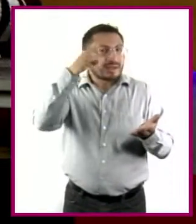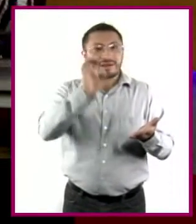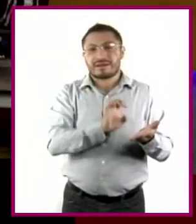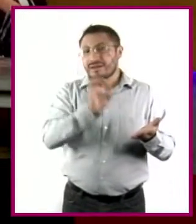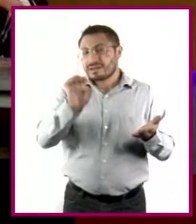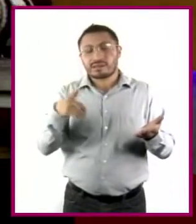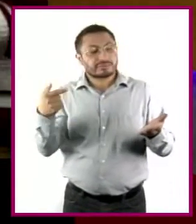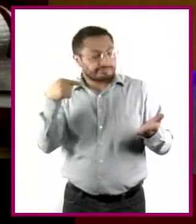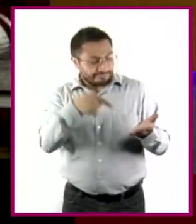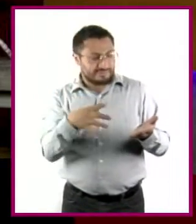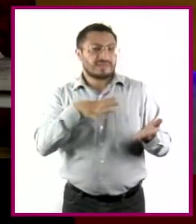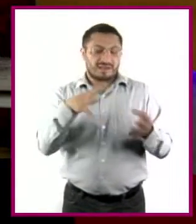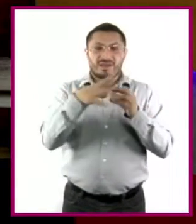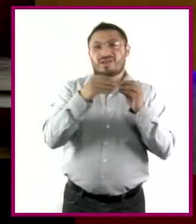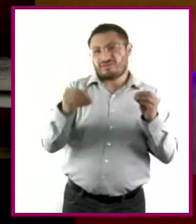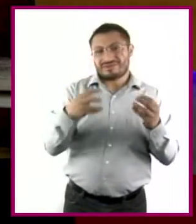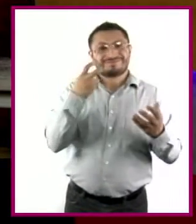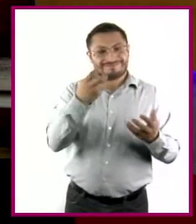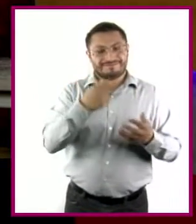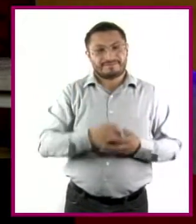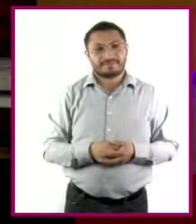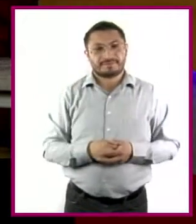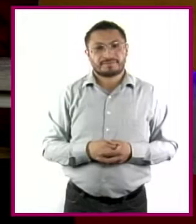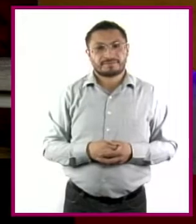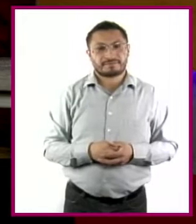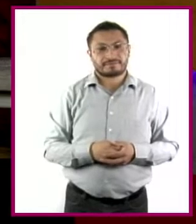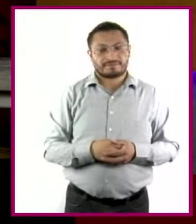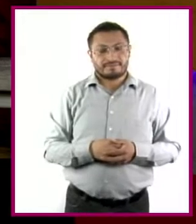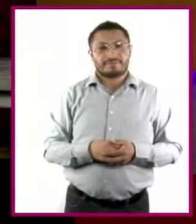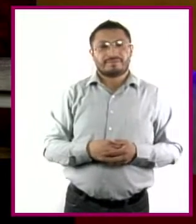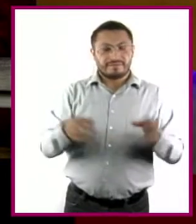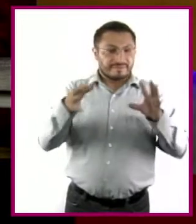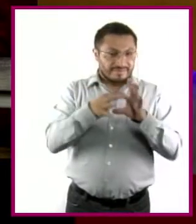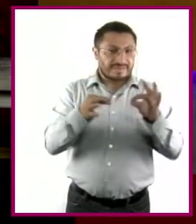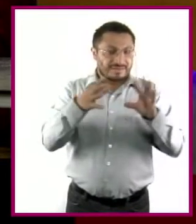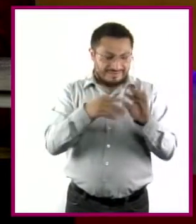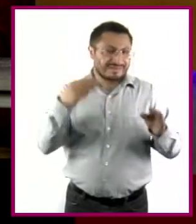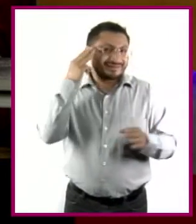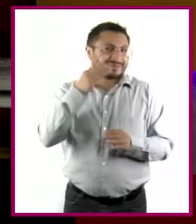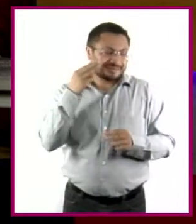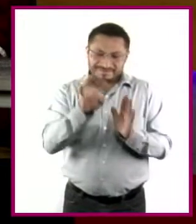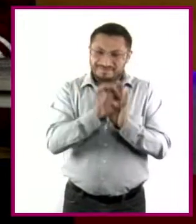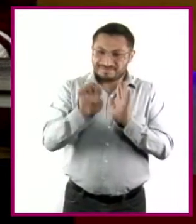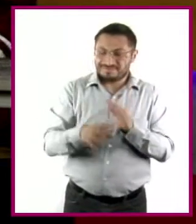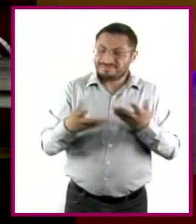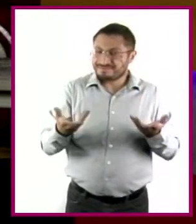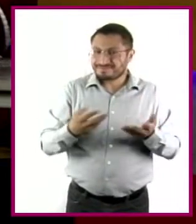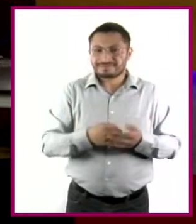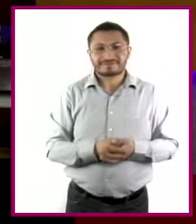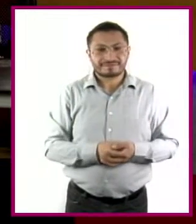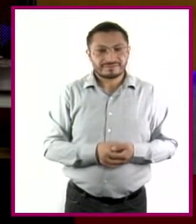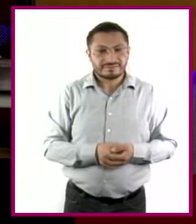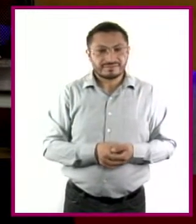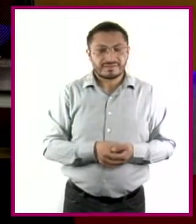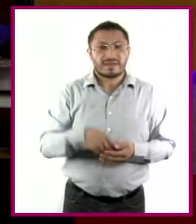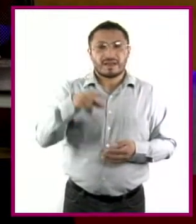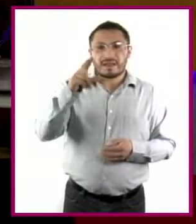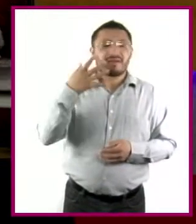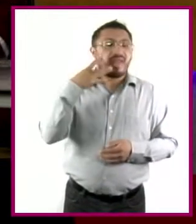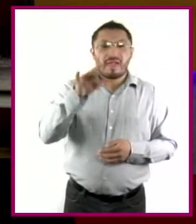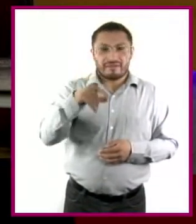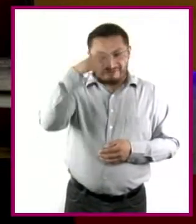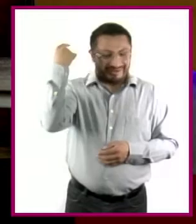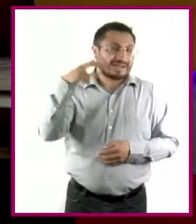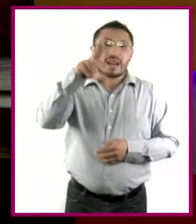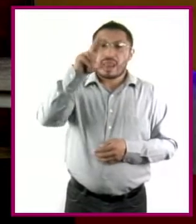tanto, pues tengo una fruta. Ahora sí que he explicado con manzanas, Hugo. Es cierto, Pero no es tan simple.